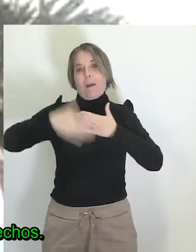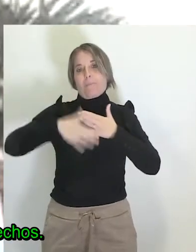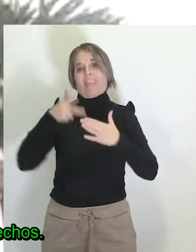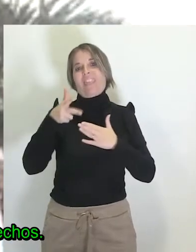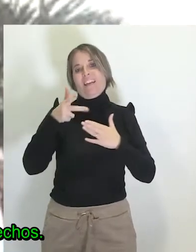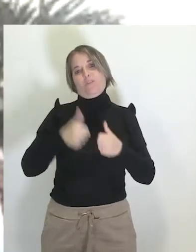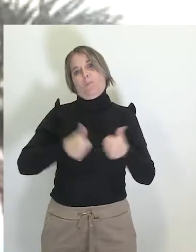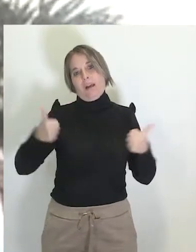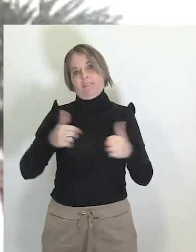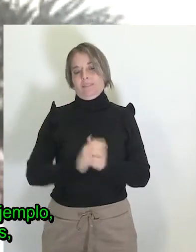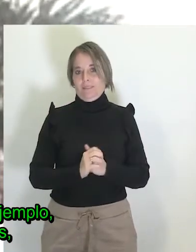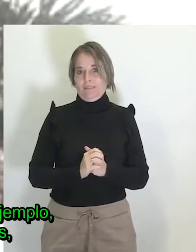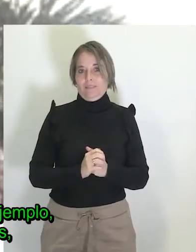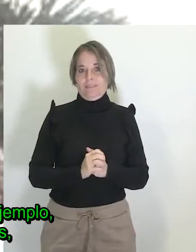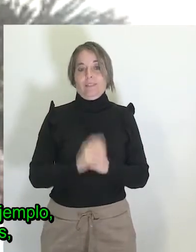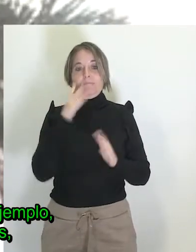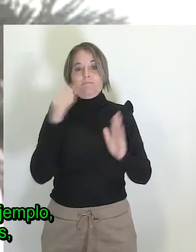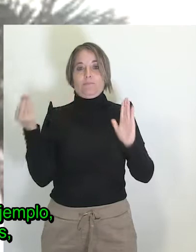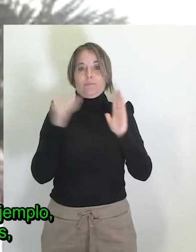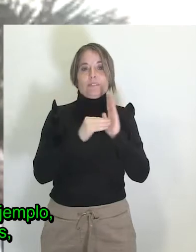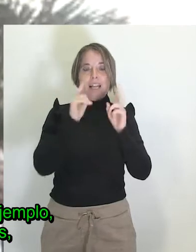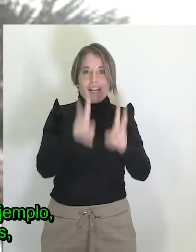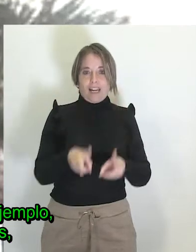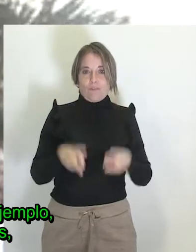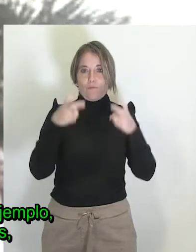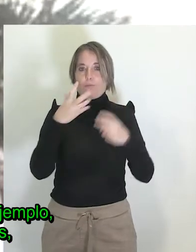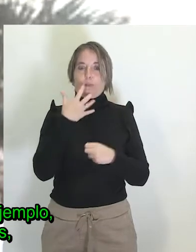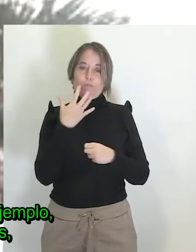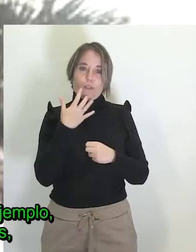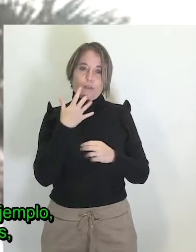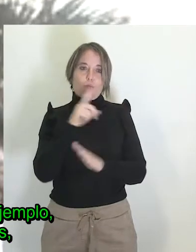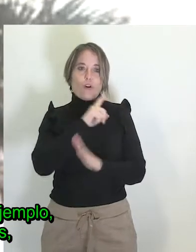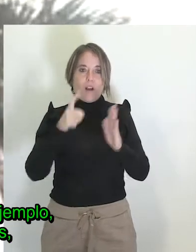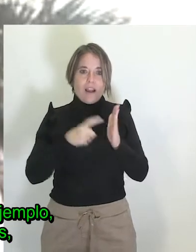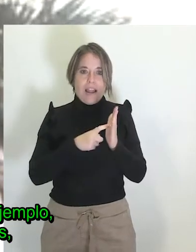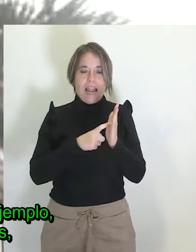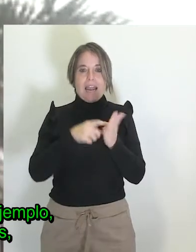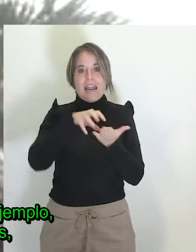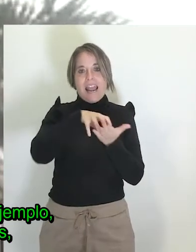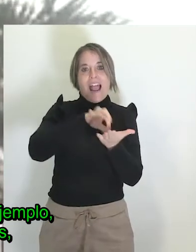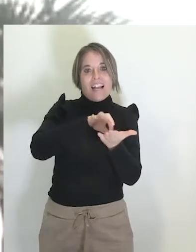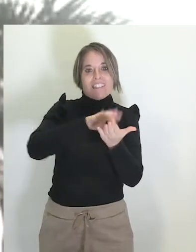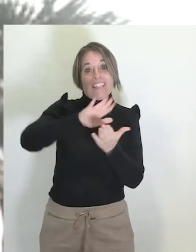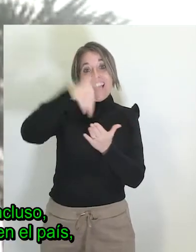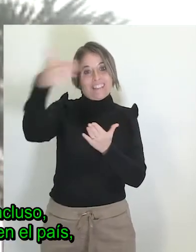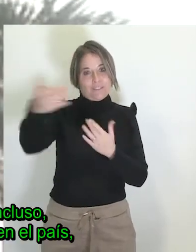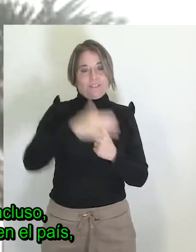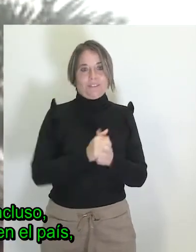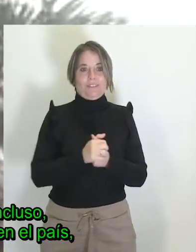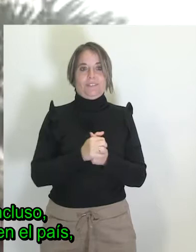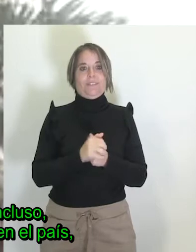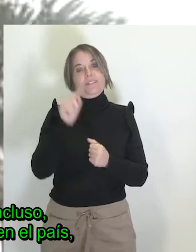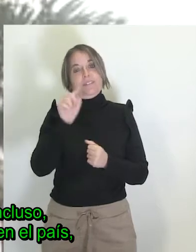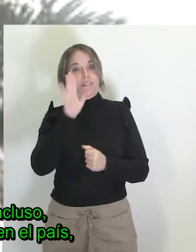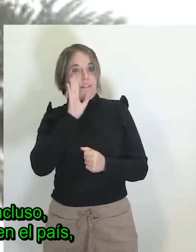restringir más los derechos, para incluir reformas como, por ejemplo, la ley de agentes extranjeros. De